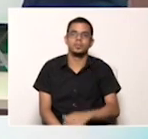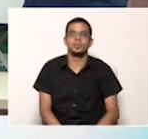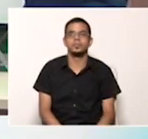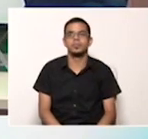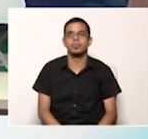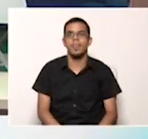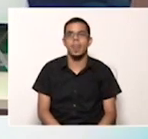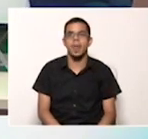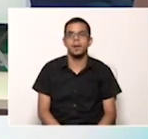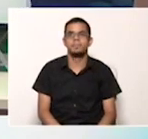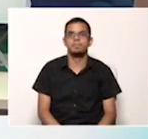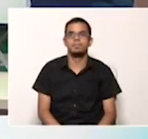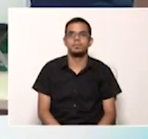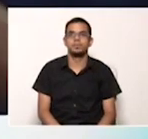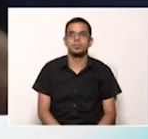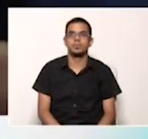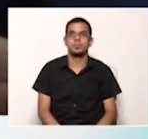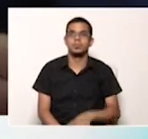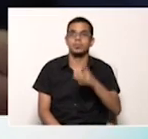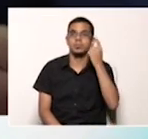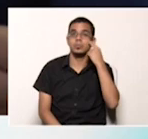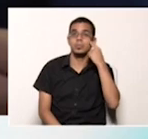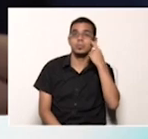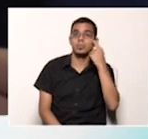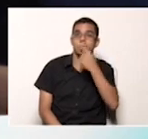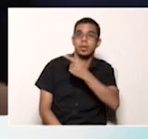termómetros, como este, que es de ambiente,